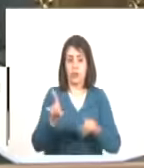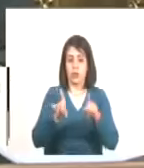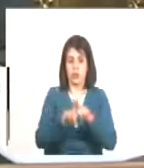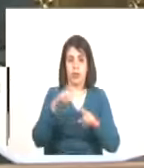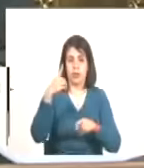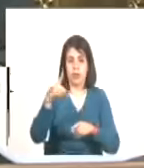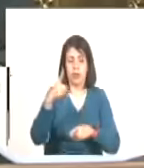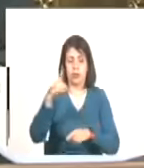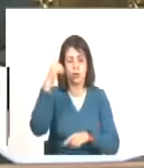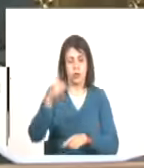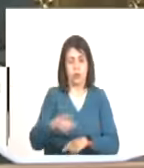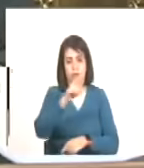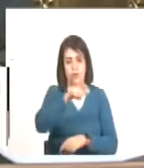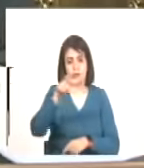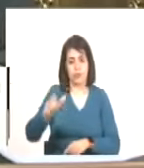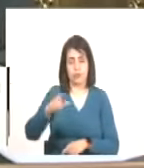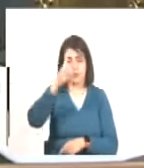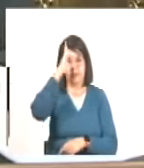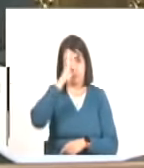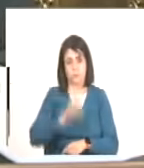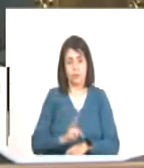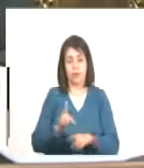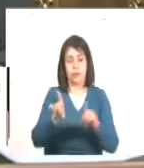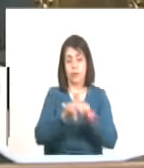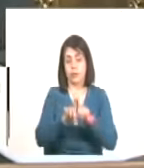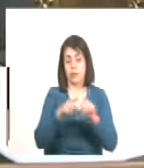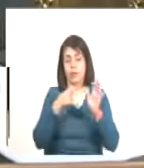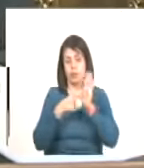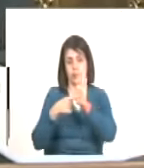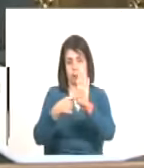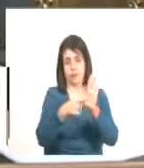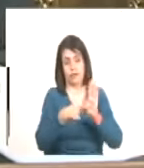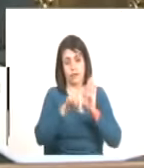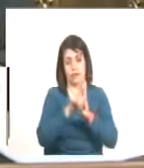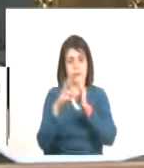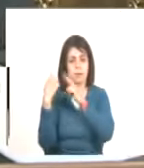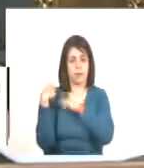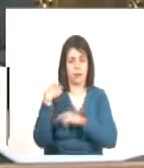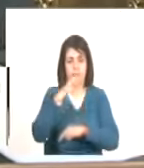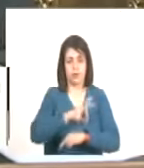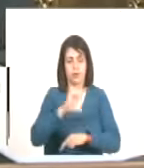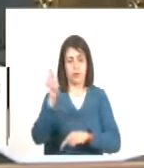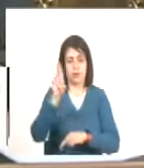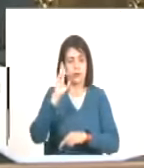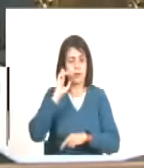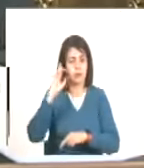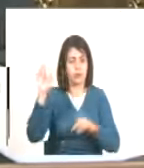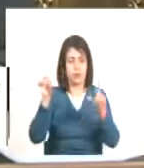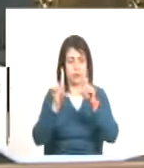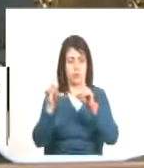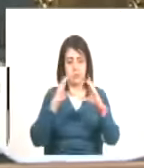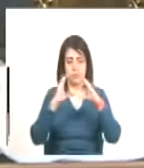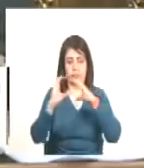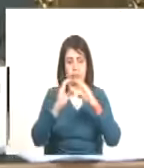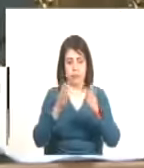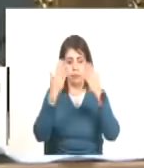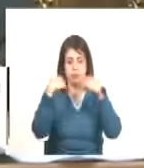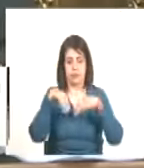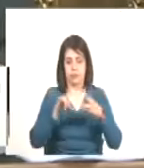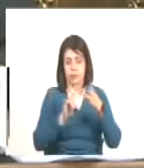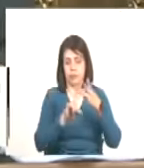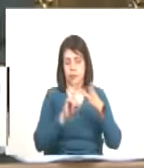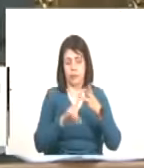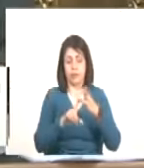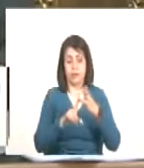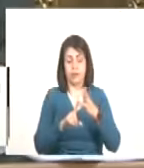como derechos y deberes de las personas con discapacidad en los términos señalados en la Ley de Responsabilidad Social en radio, televisión y medios de comunicación.